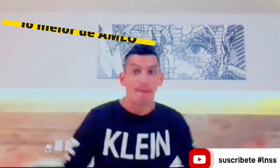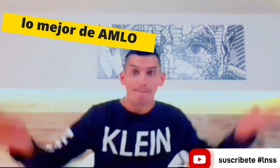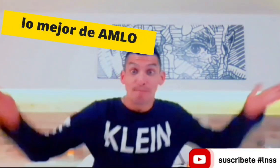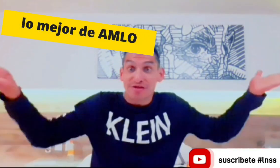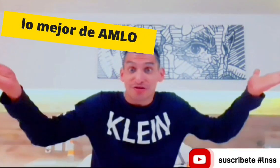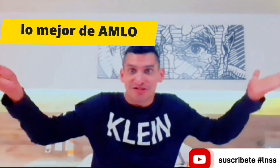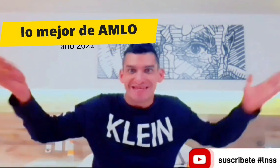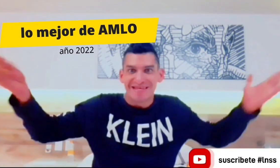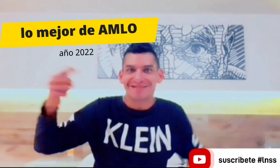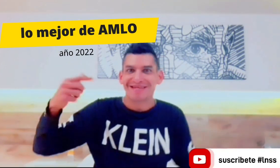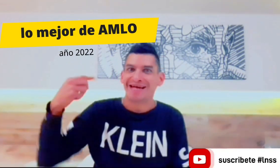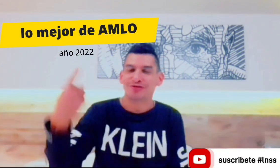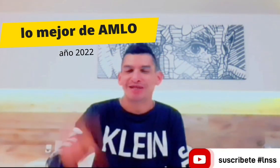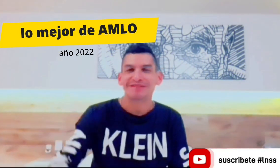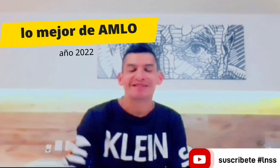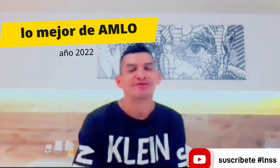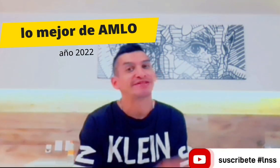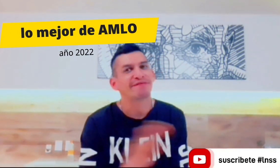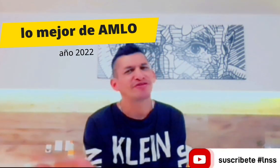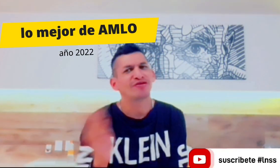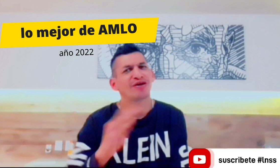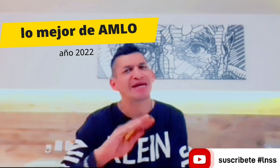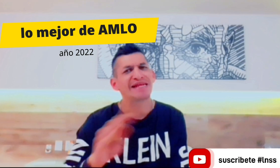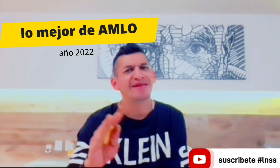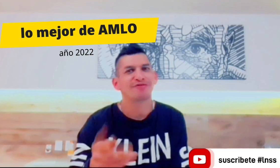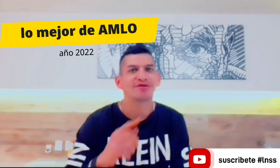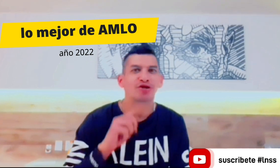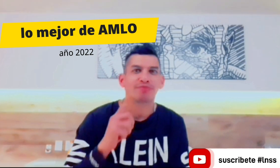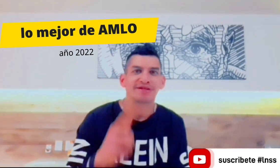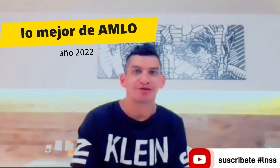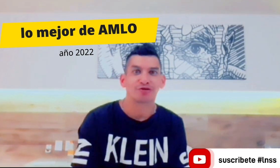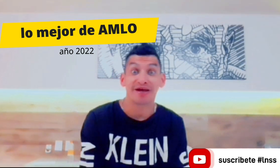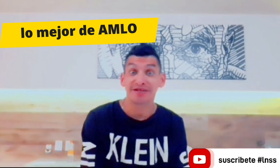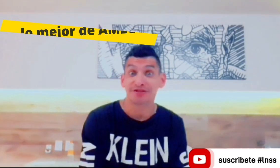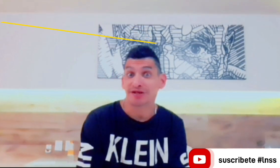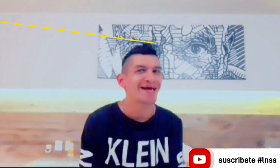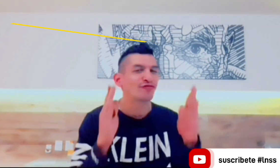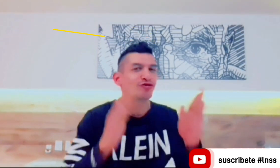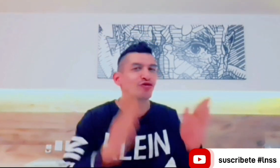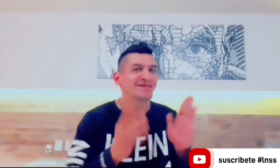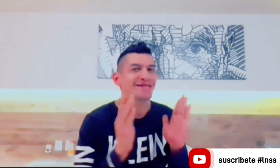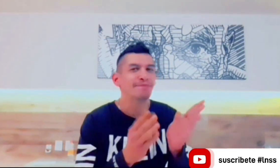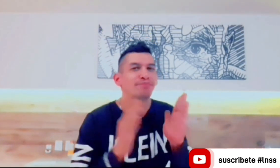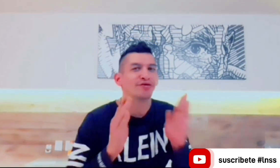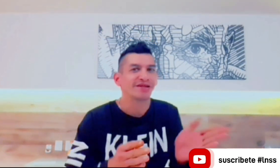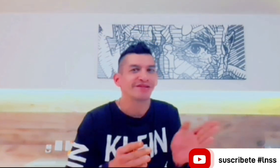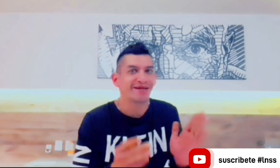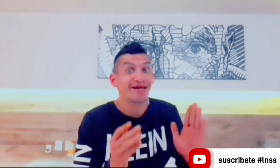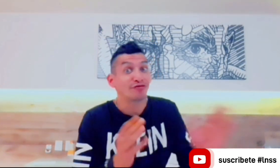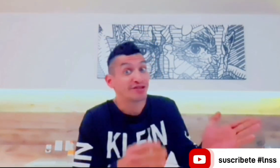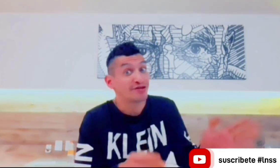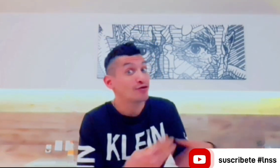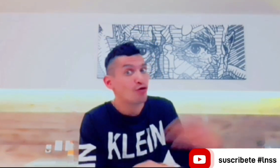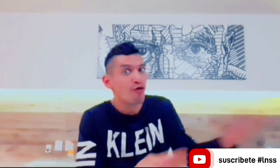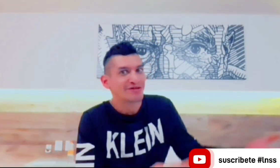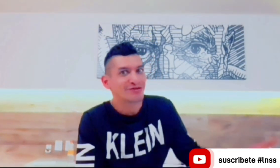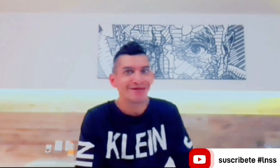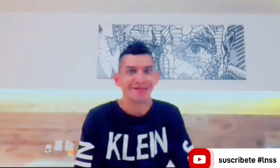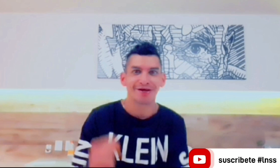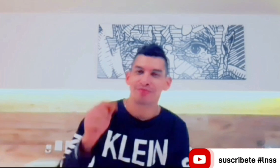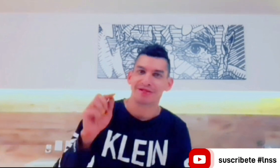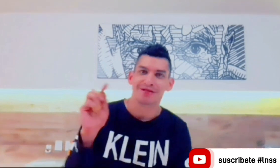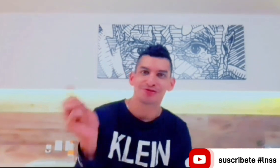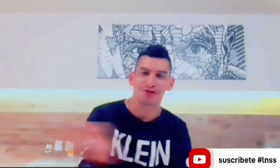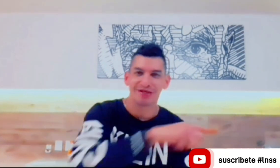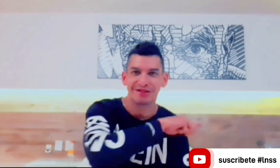Chavos, hola, ¿cómo están? Buenos días a todas. El día de hoy te voy a presentar lo más importante acerca de Andrés Manuel López Obrador. O